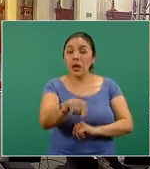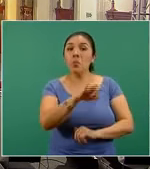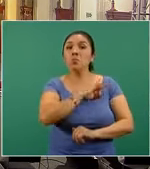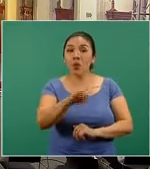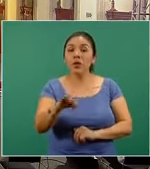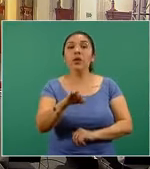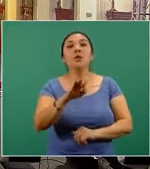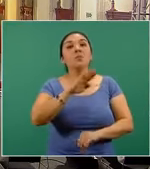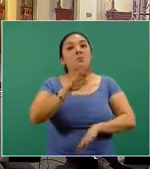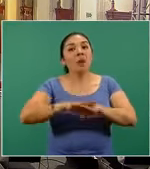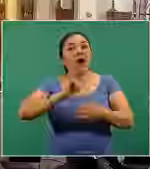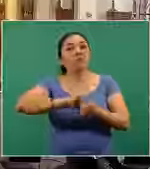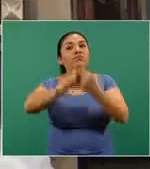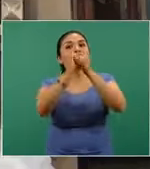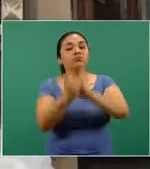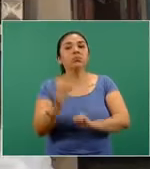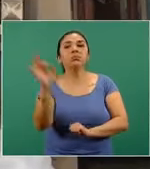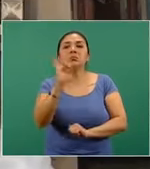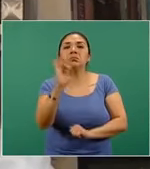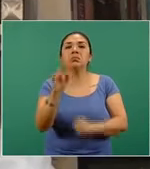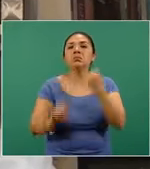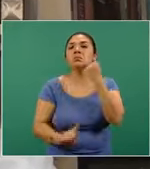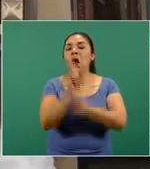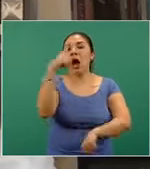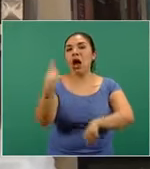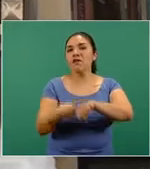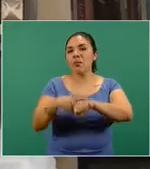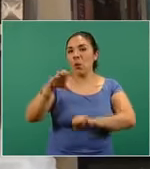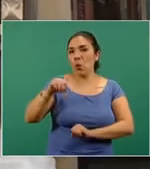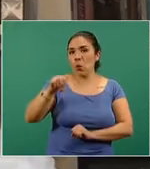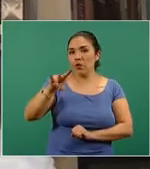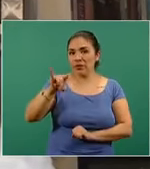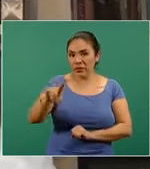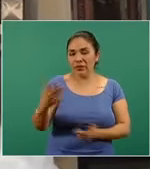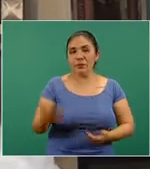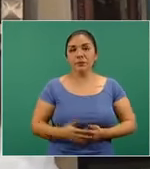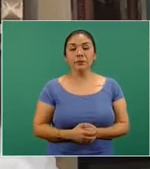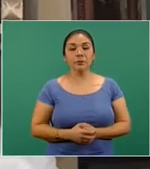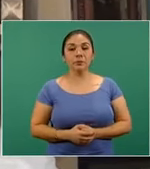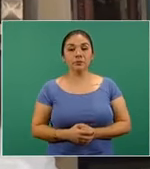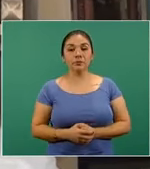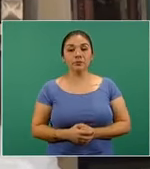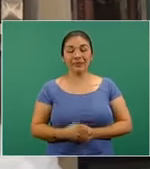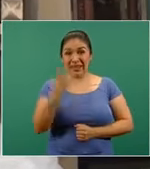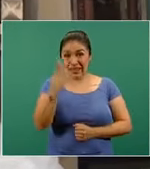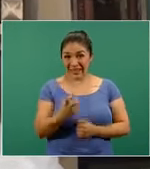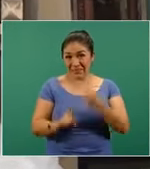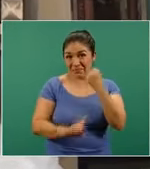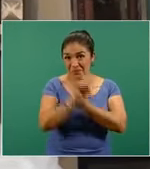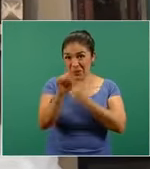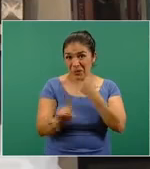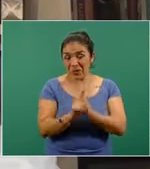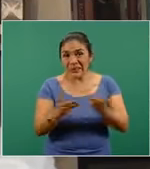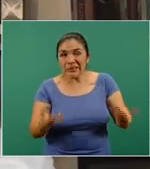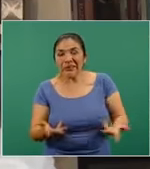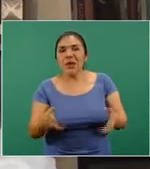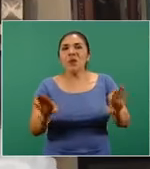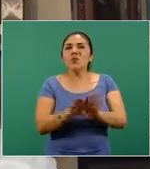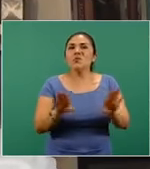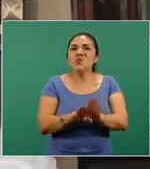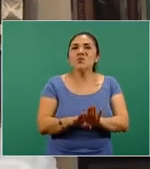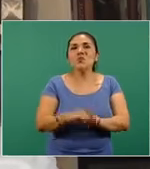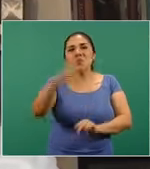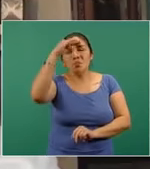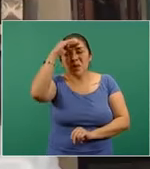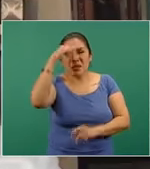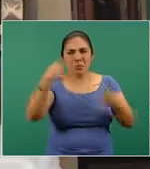un mal pronóstico ante una infección por COVID. La siguiente, por favor. Ante este reto, una serie